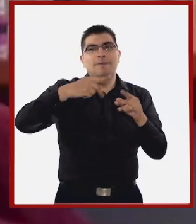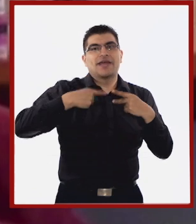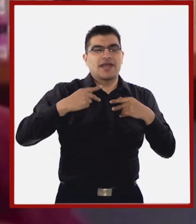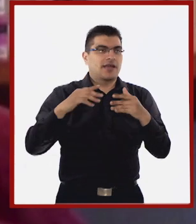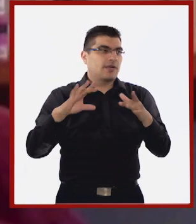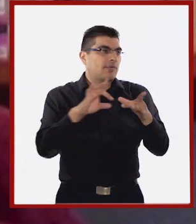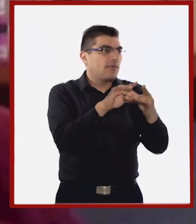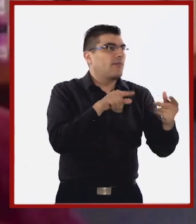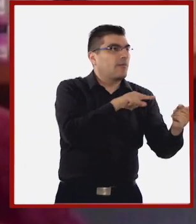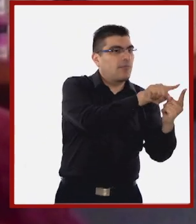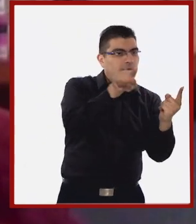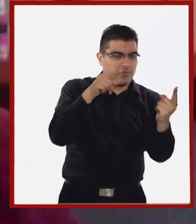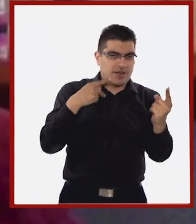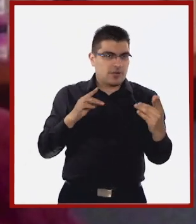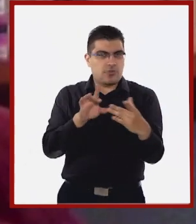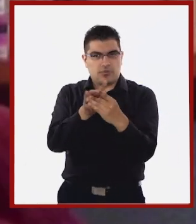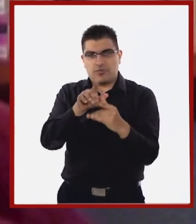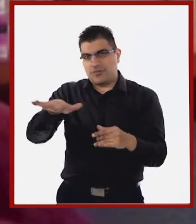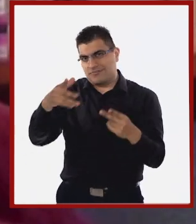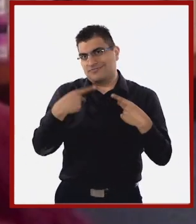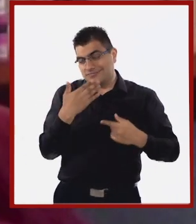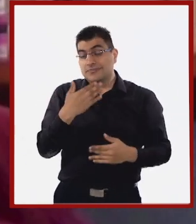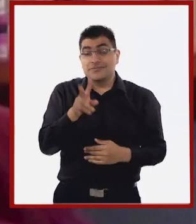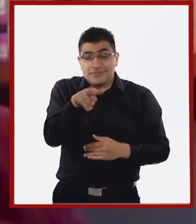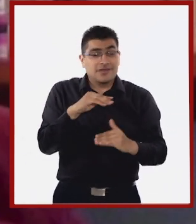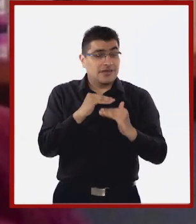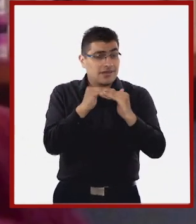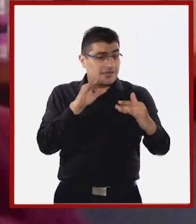Claro, y qué mejor que establecer una empatía no